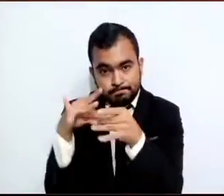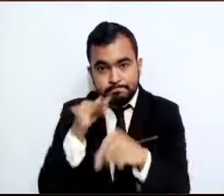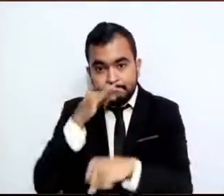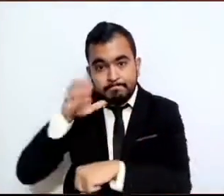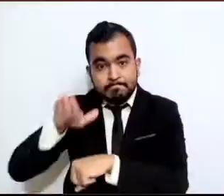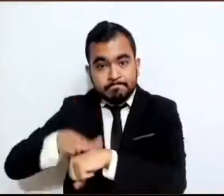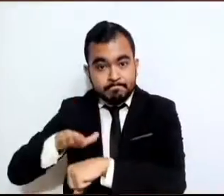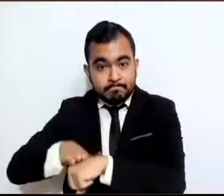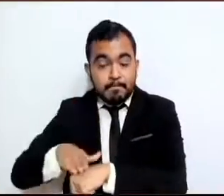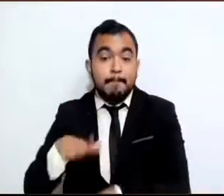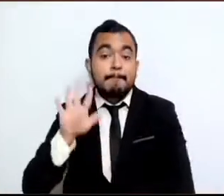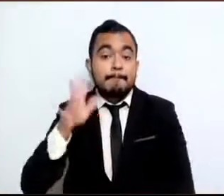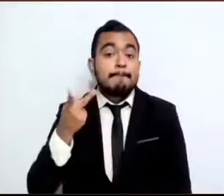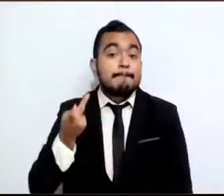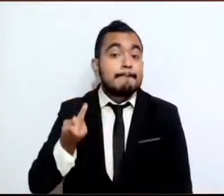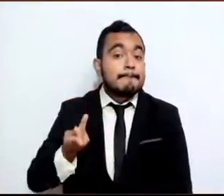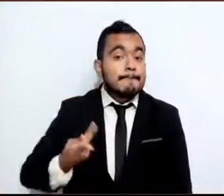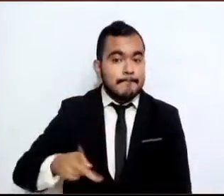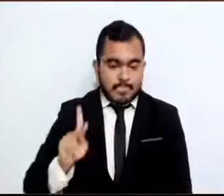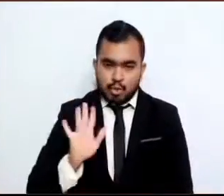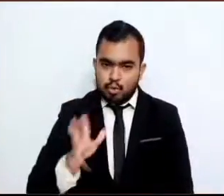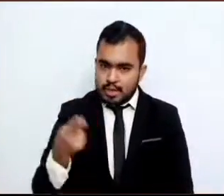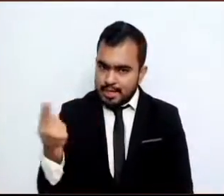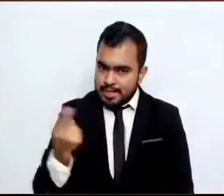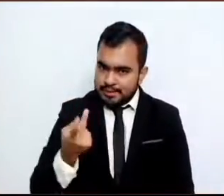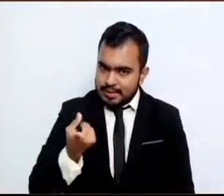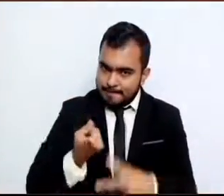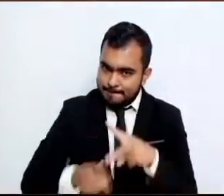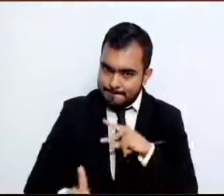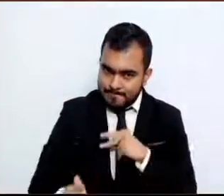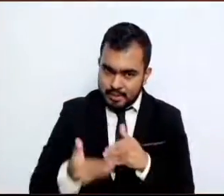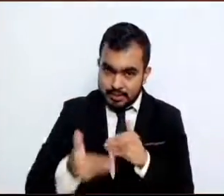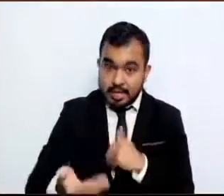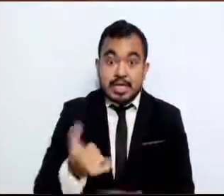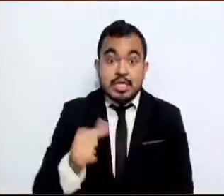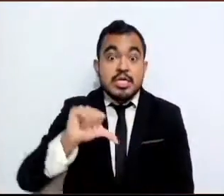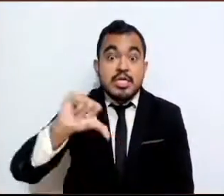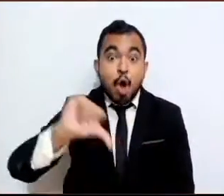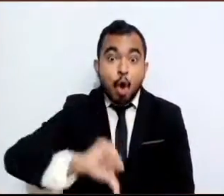Pero teníamos que empezar y hoy, de manera muy general,